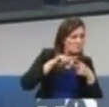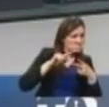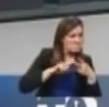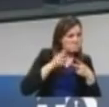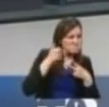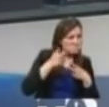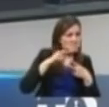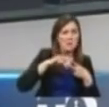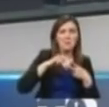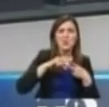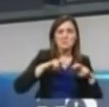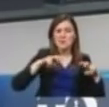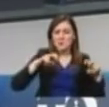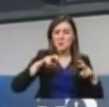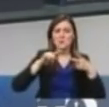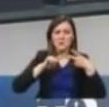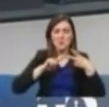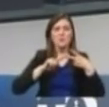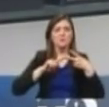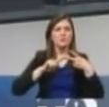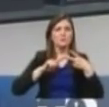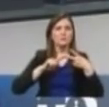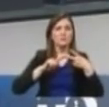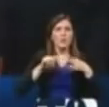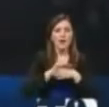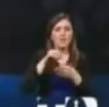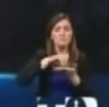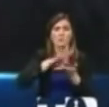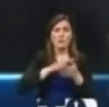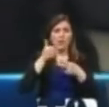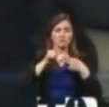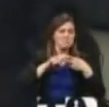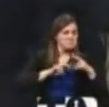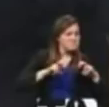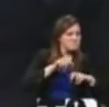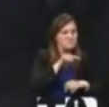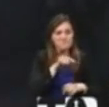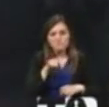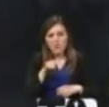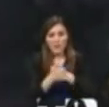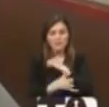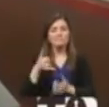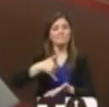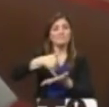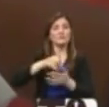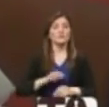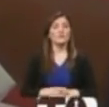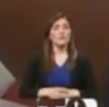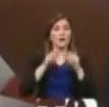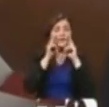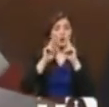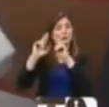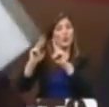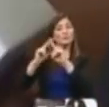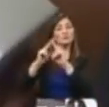unos aspectos relacionados con investigación y otros relacionados con buenas prácticas. Según el principal de esta entidad municipal, este tipo de